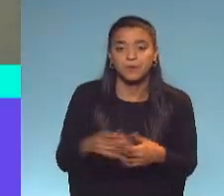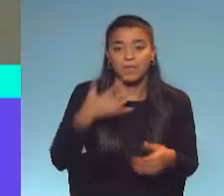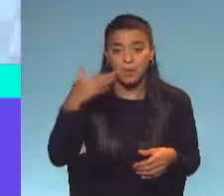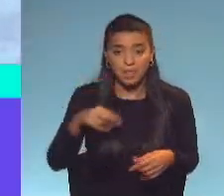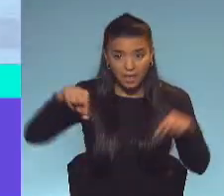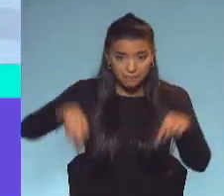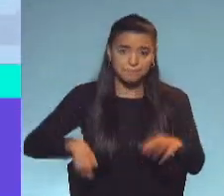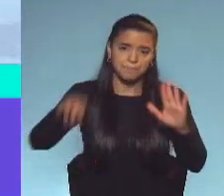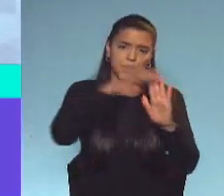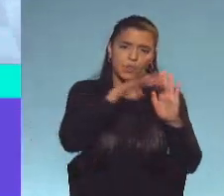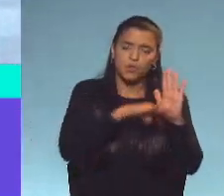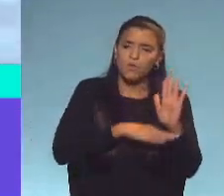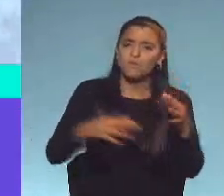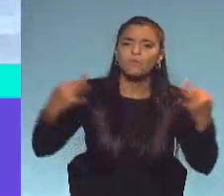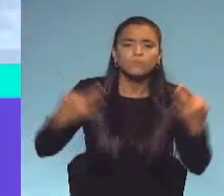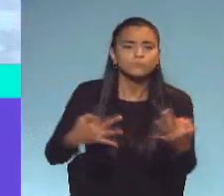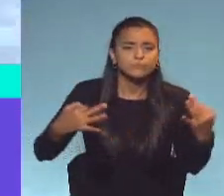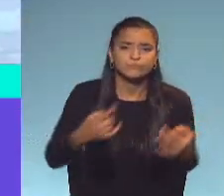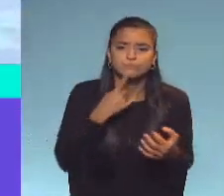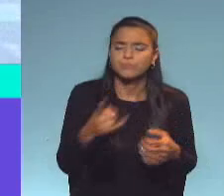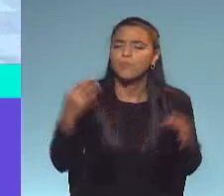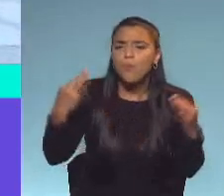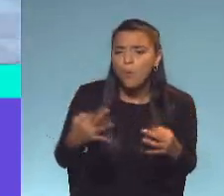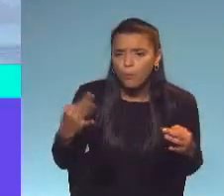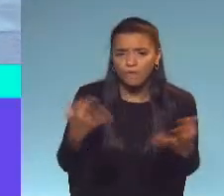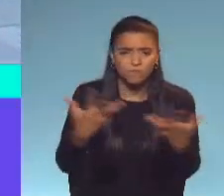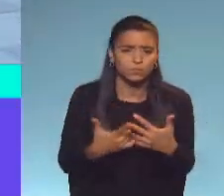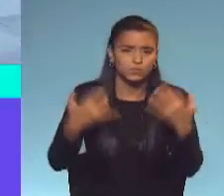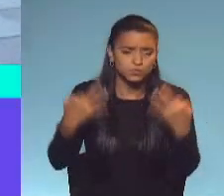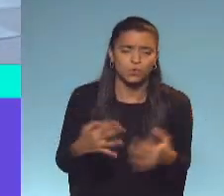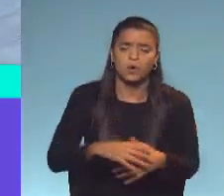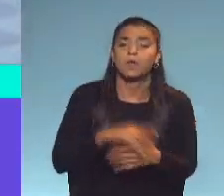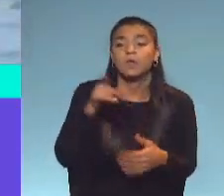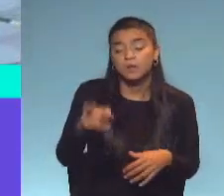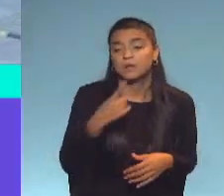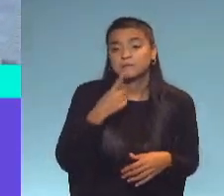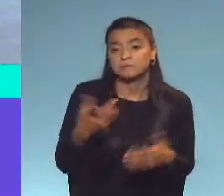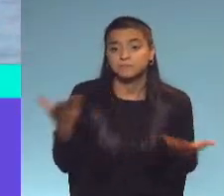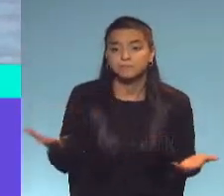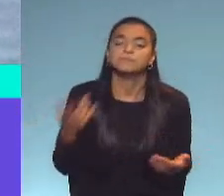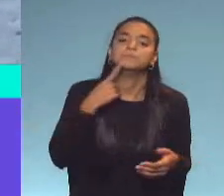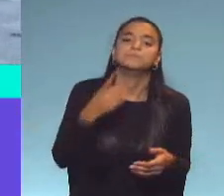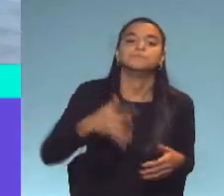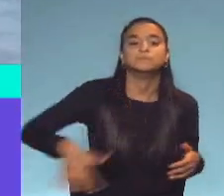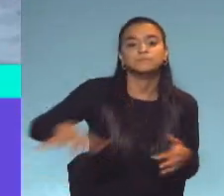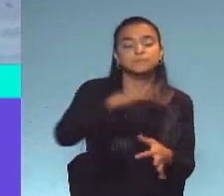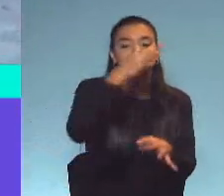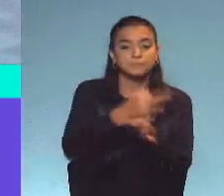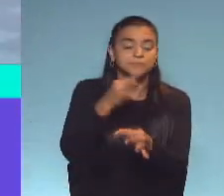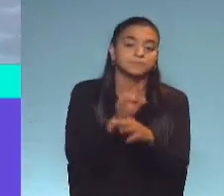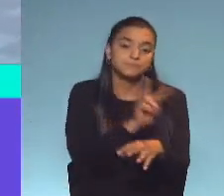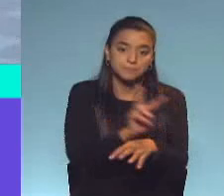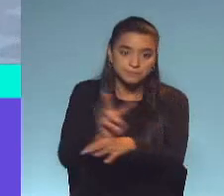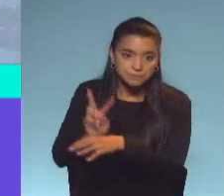que el protocolo funciona de manera excelente y eso permite que el espacio de la escuela sea un lugar